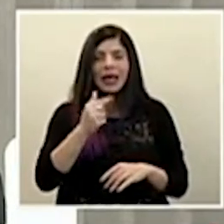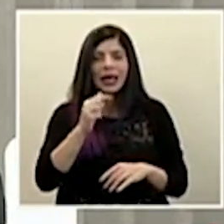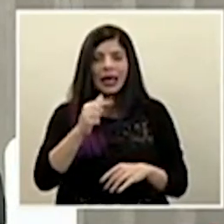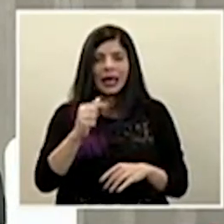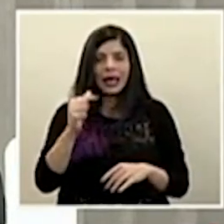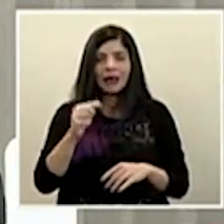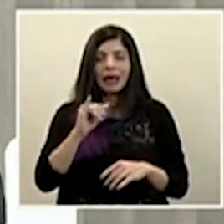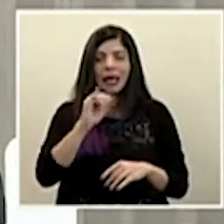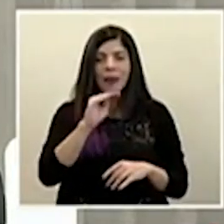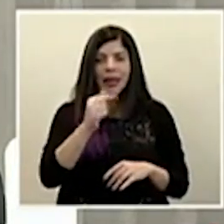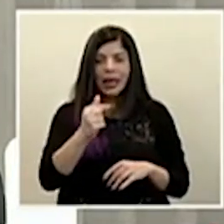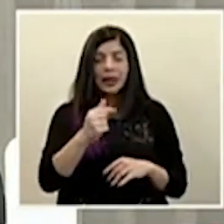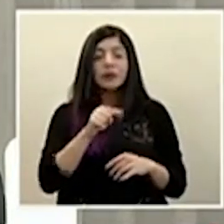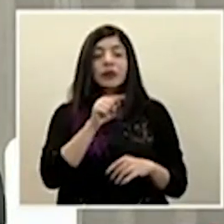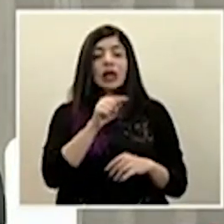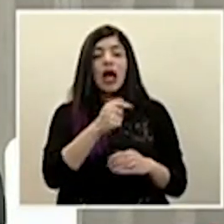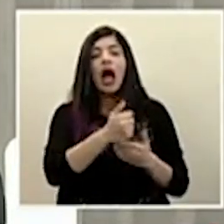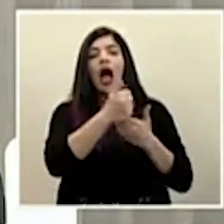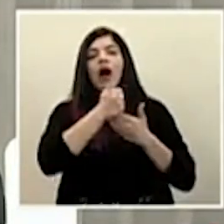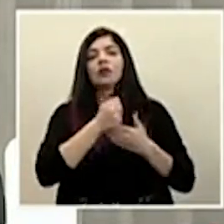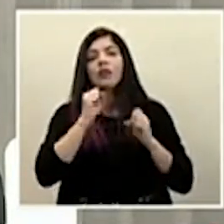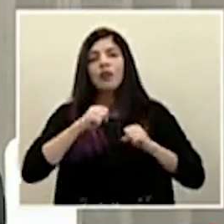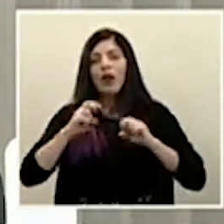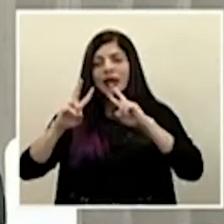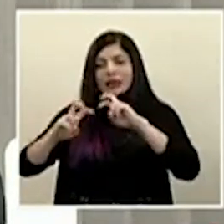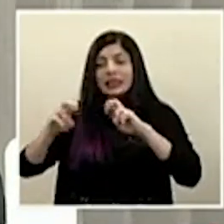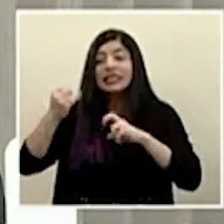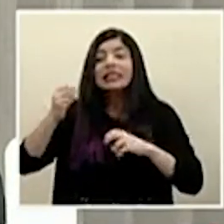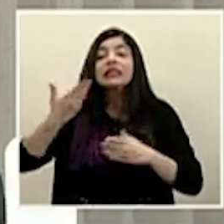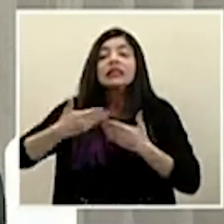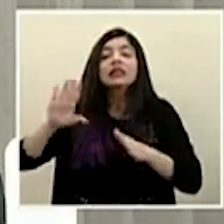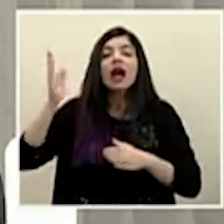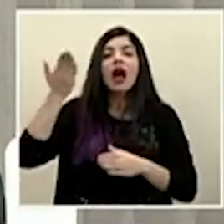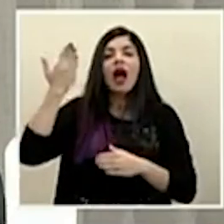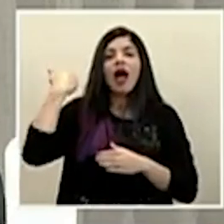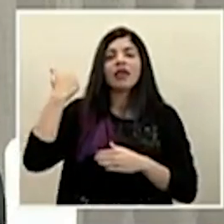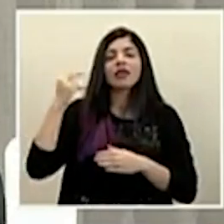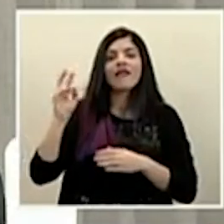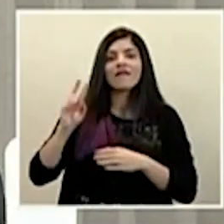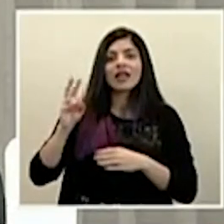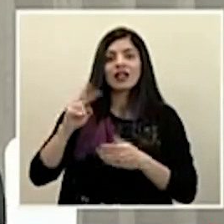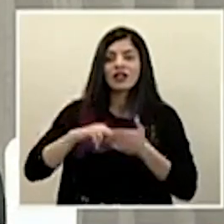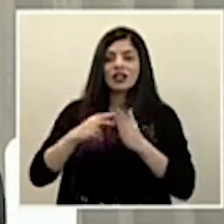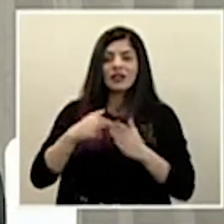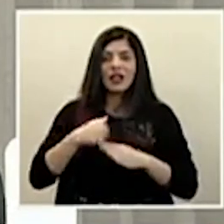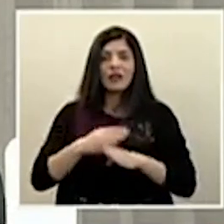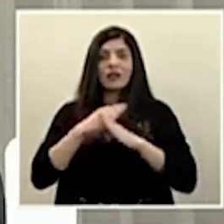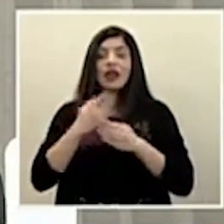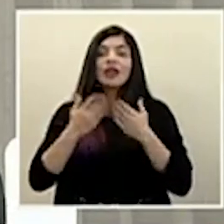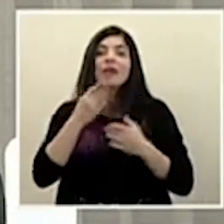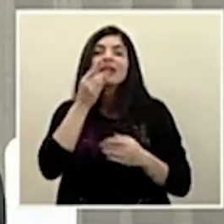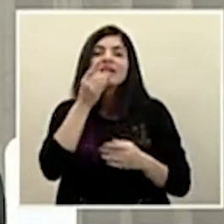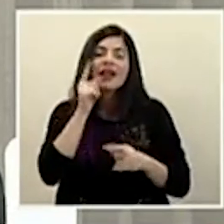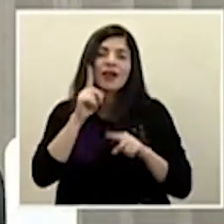van a ayudarnos también para hacer ese tipo de análisis, porque no necesariamente el virus se logra detectar en las secreciones